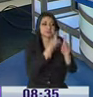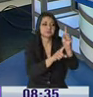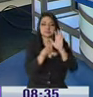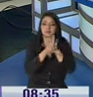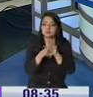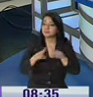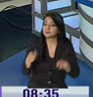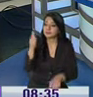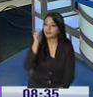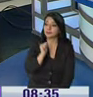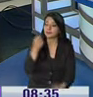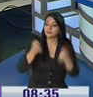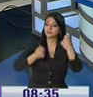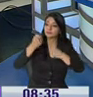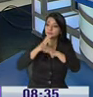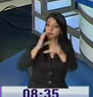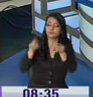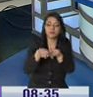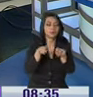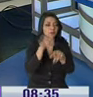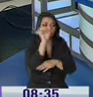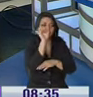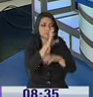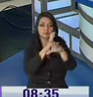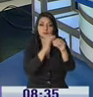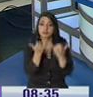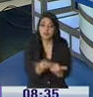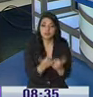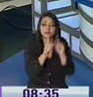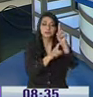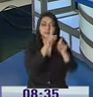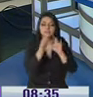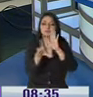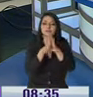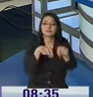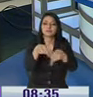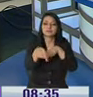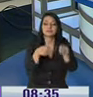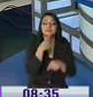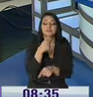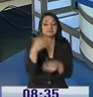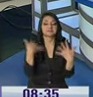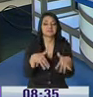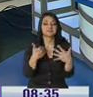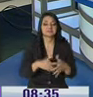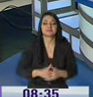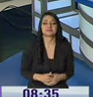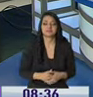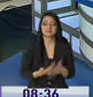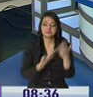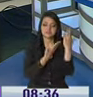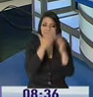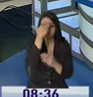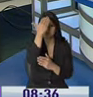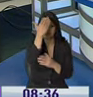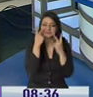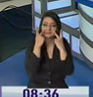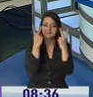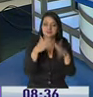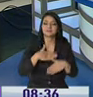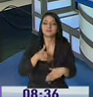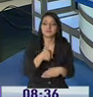con los choferes de los buses. Exactamente, les tomó la lección. Muy leyes bien. De tránsito, dijo. Leyes de tránsito. Adelante, mi switcher. Veamos cómo les va en